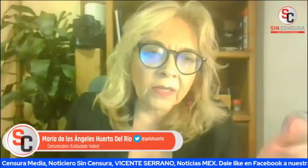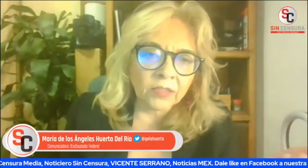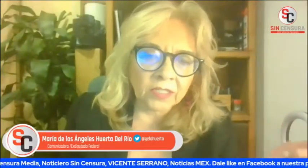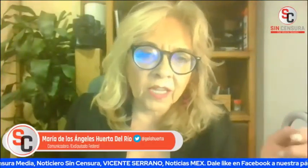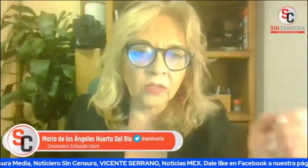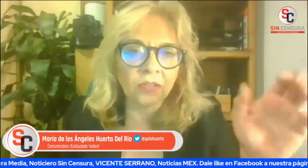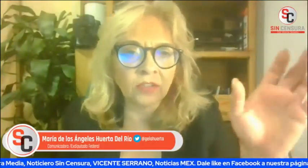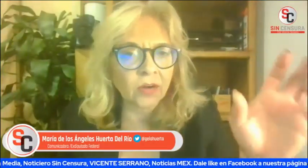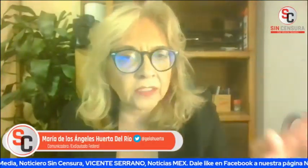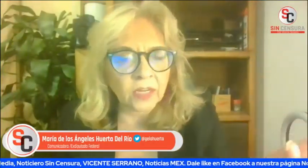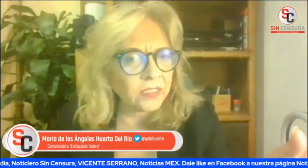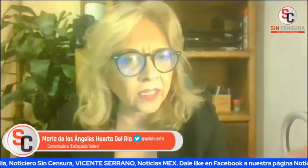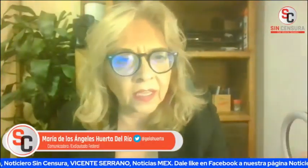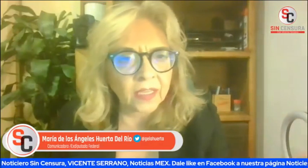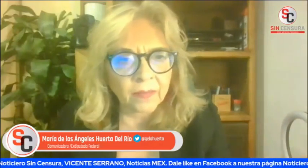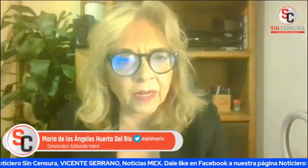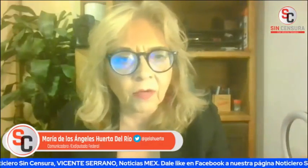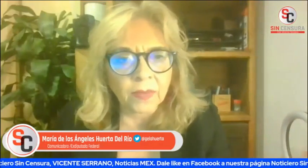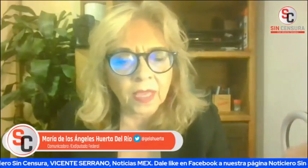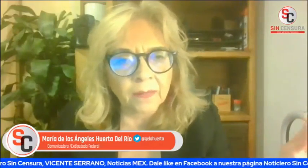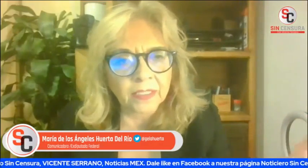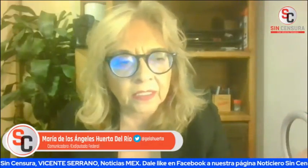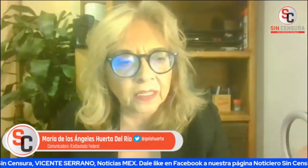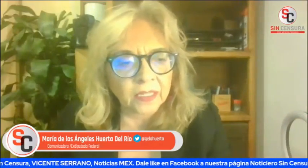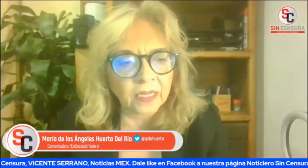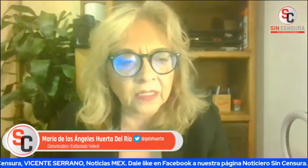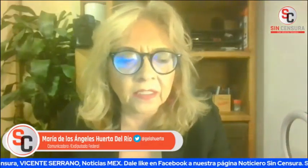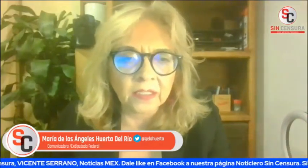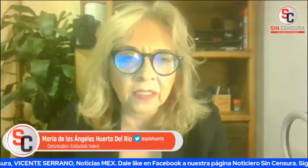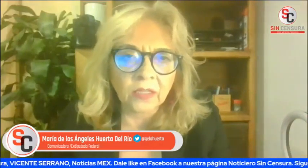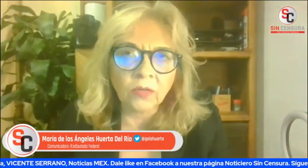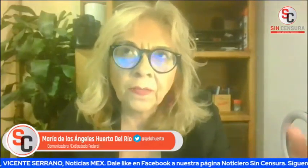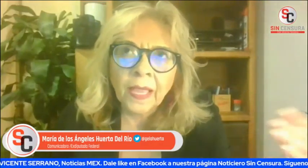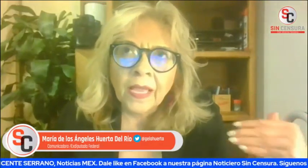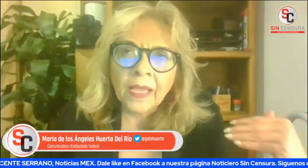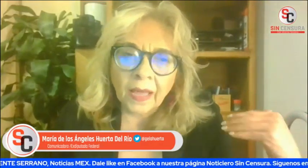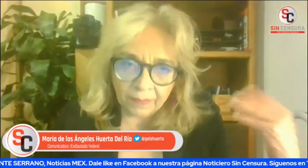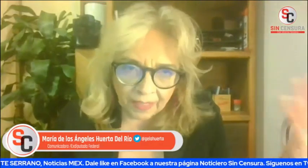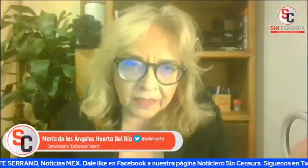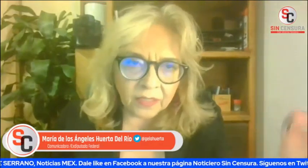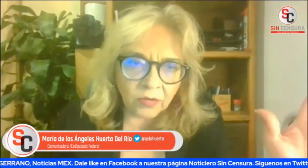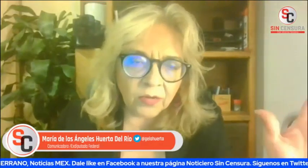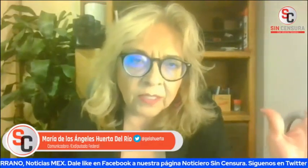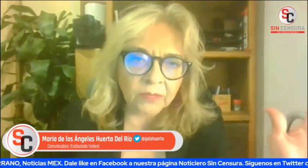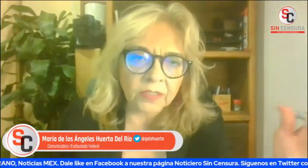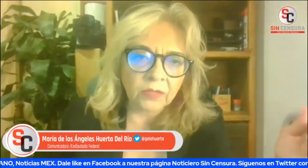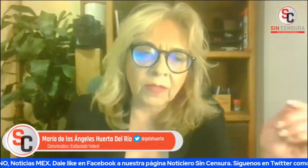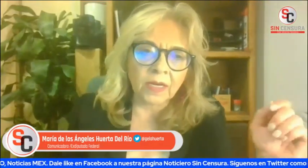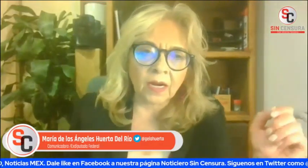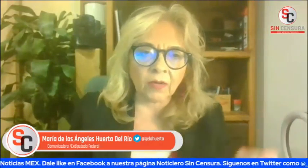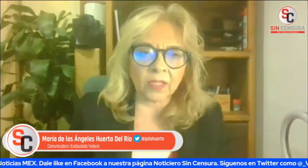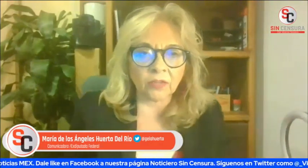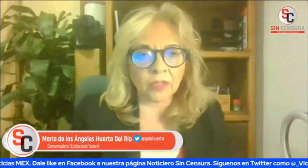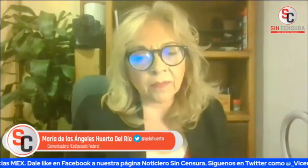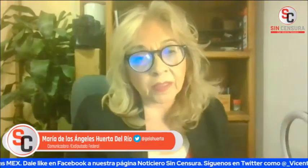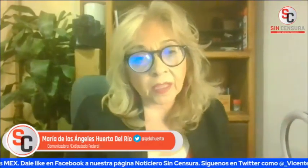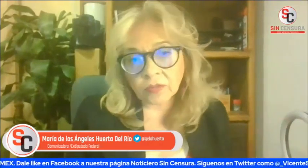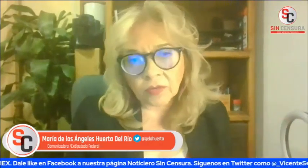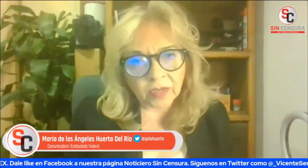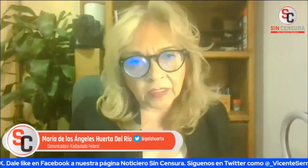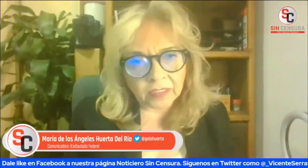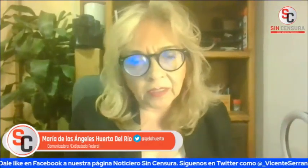ahora lo que estamos haciendo es organizar una estrategia para acompañar al presidente en este sentido, además de todo lo que estamos haciendo en materia de revocación